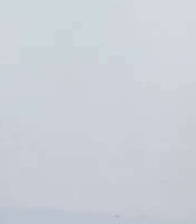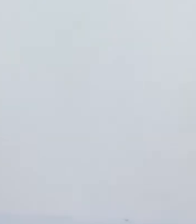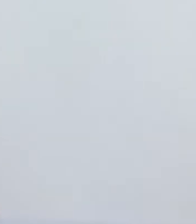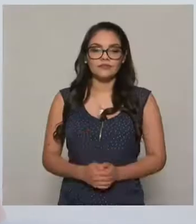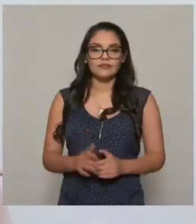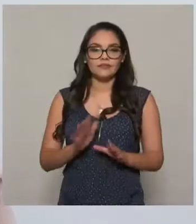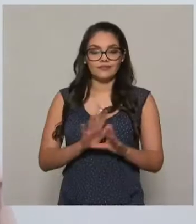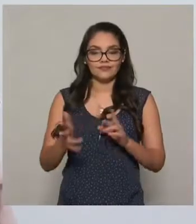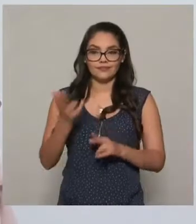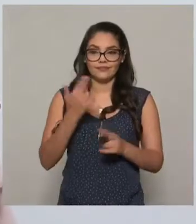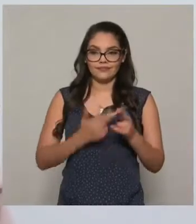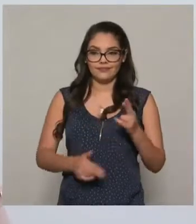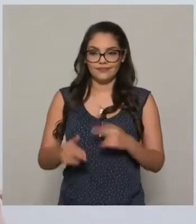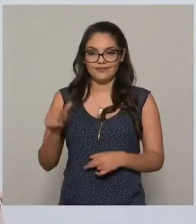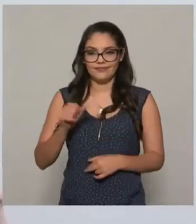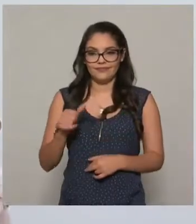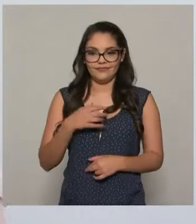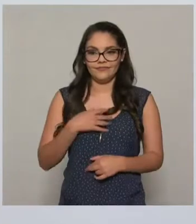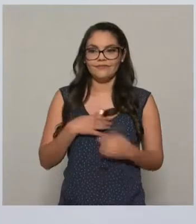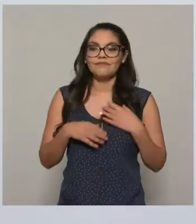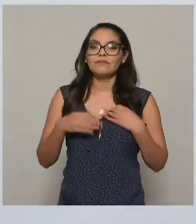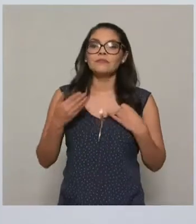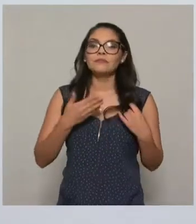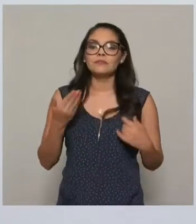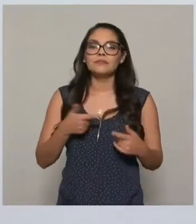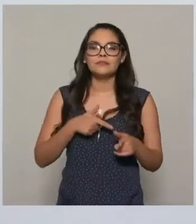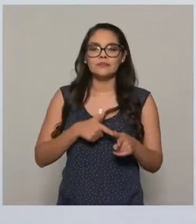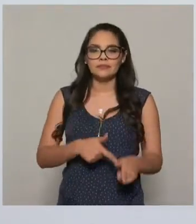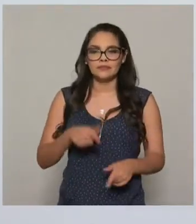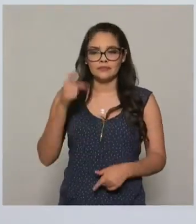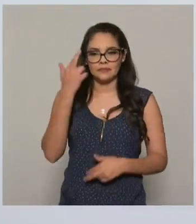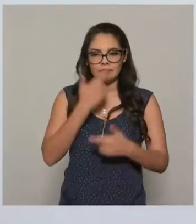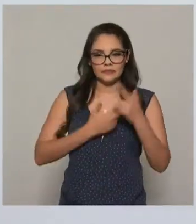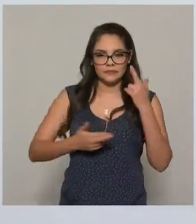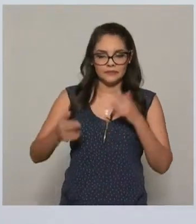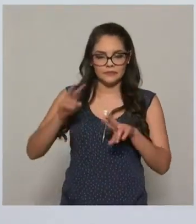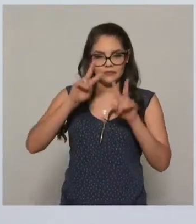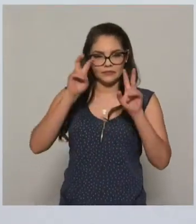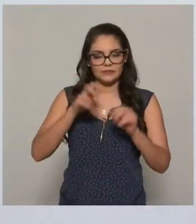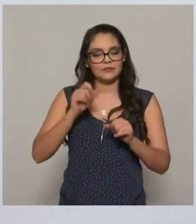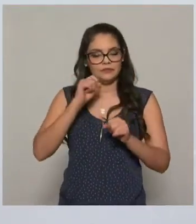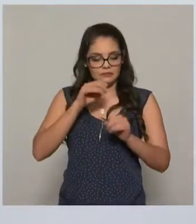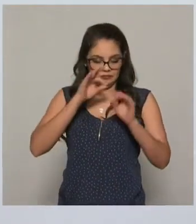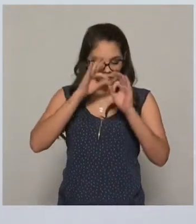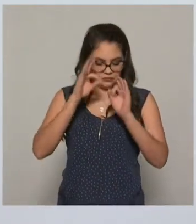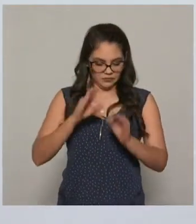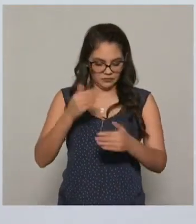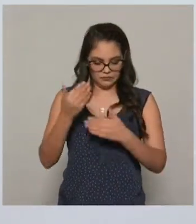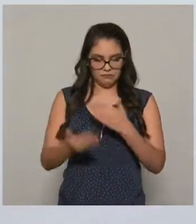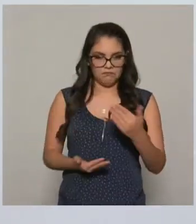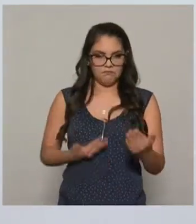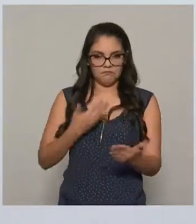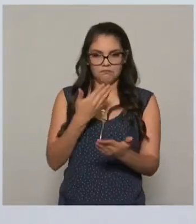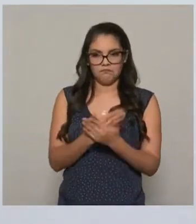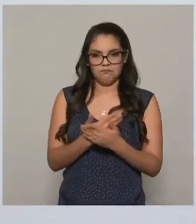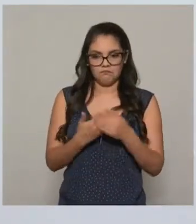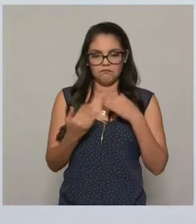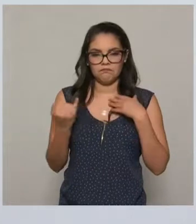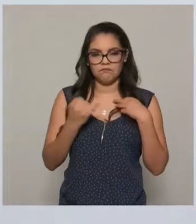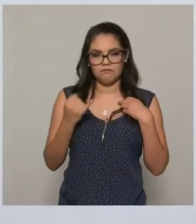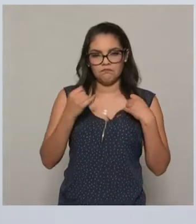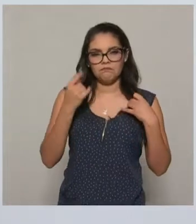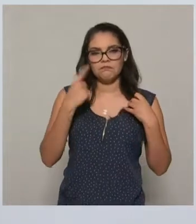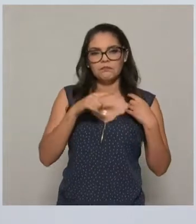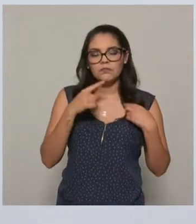Ya estamos de vuelta aquí en Agenda y Contexto y seguimos ahora con esta mesa de análisis para justamente poner sobre la mesa también